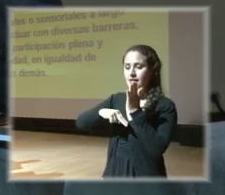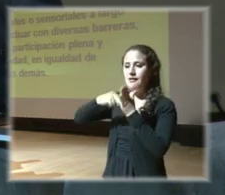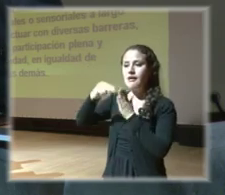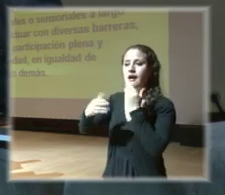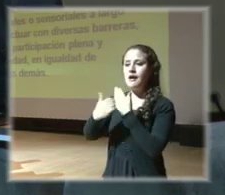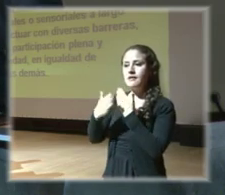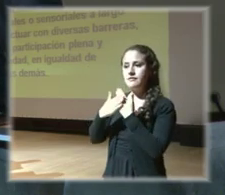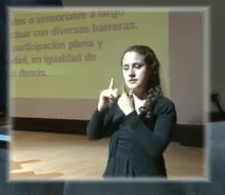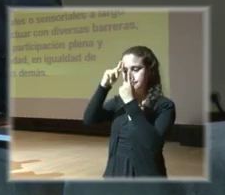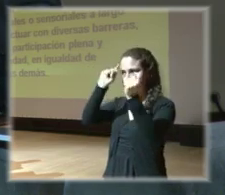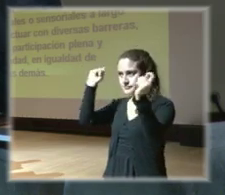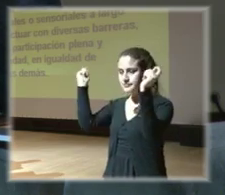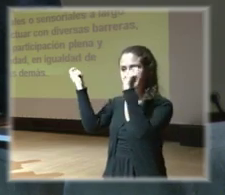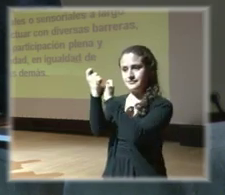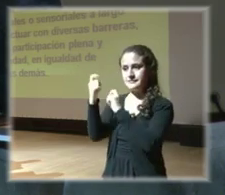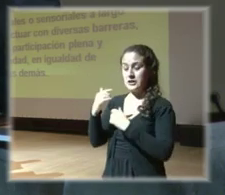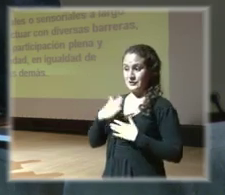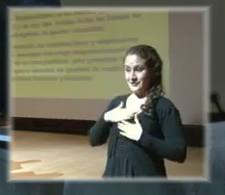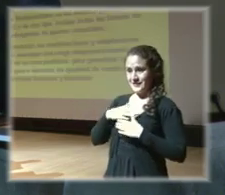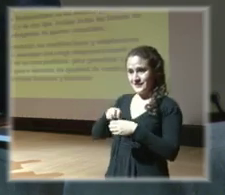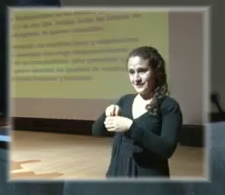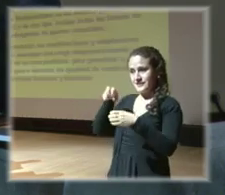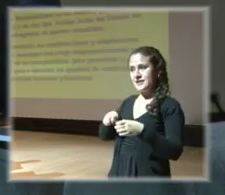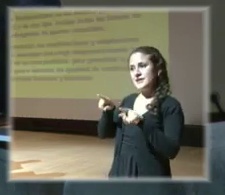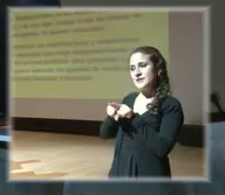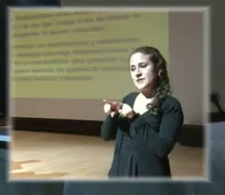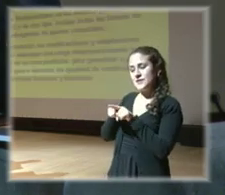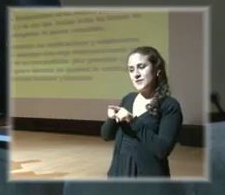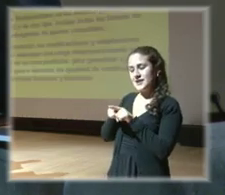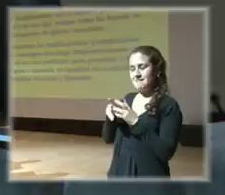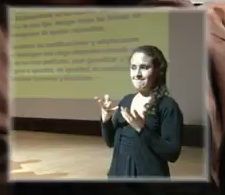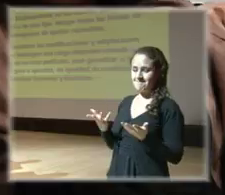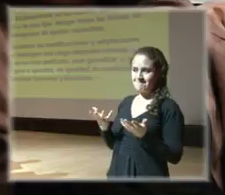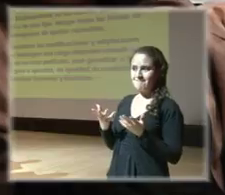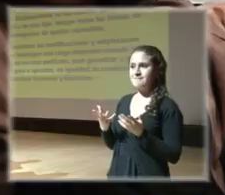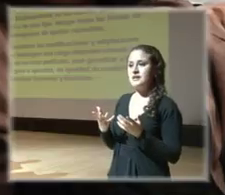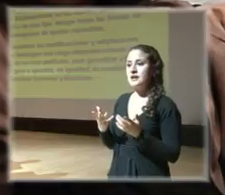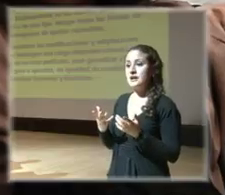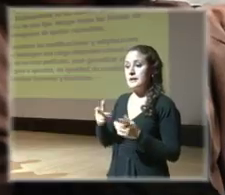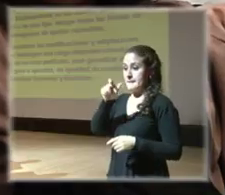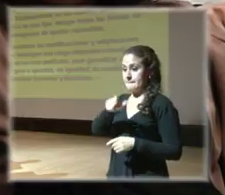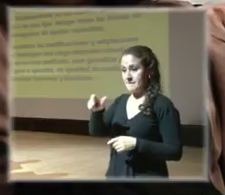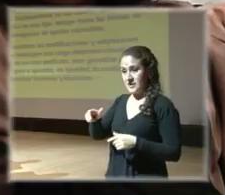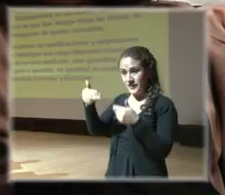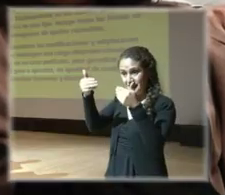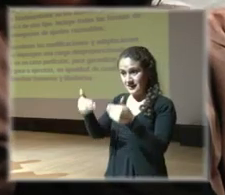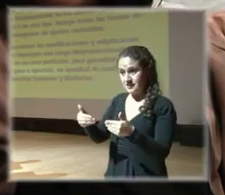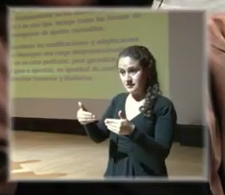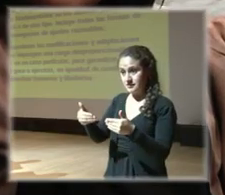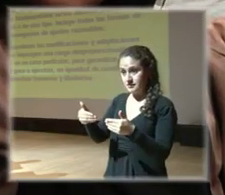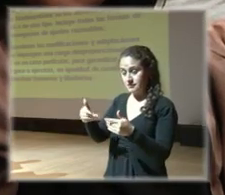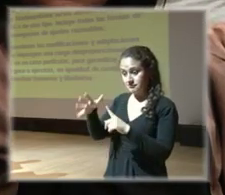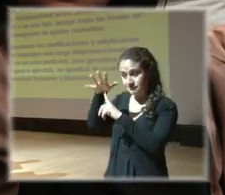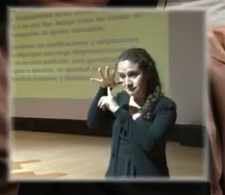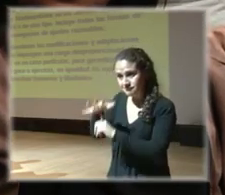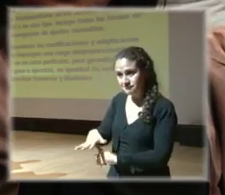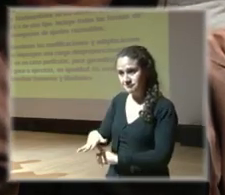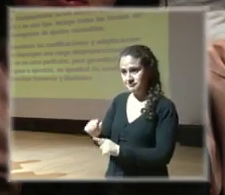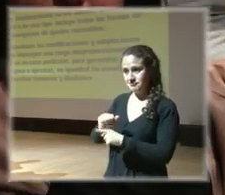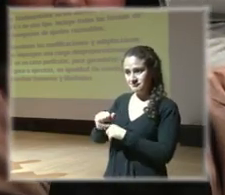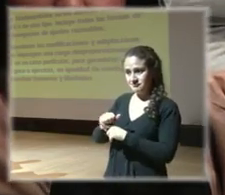cambio de paradigma que resulta, a mi juicio, categórico. Las personas con discapacidad no pueden ser discriminadas en el ejercicio de